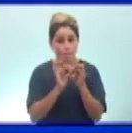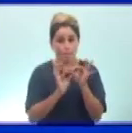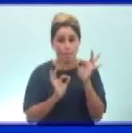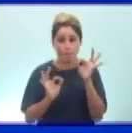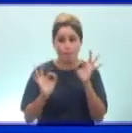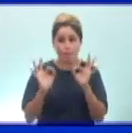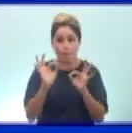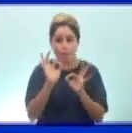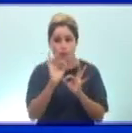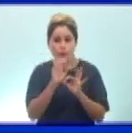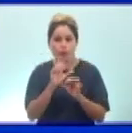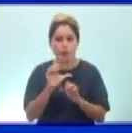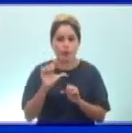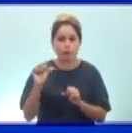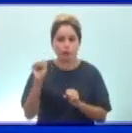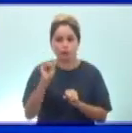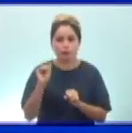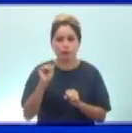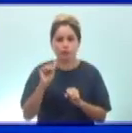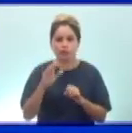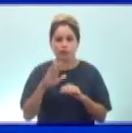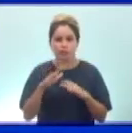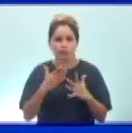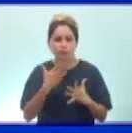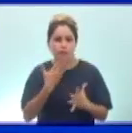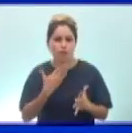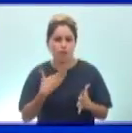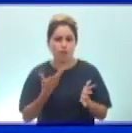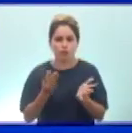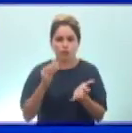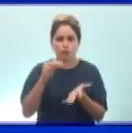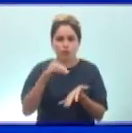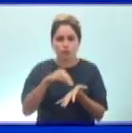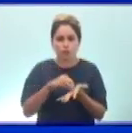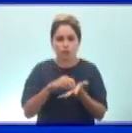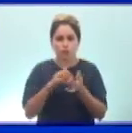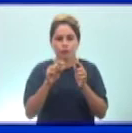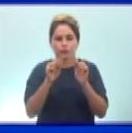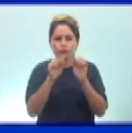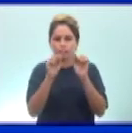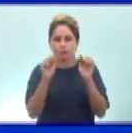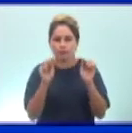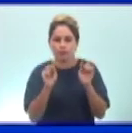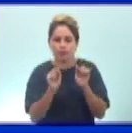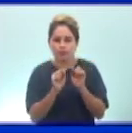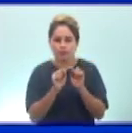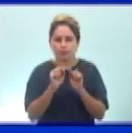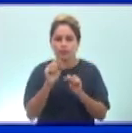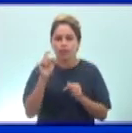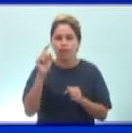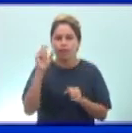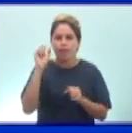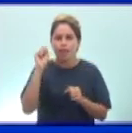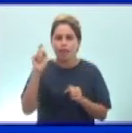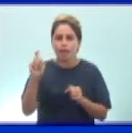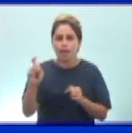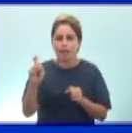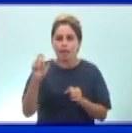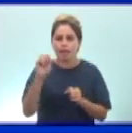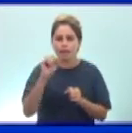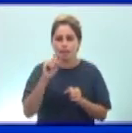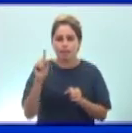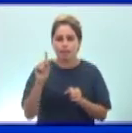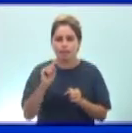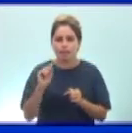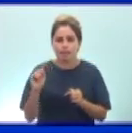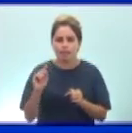S se representan en un eje ordenado de X, Y, Z, es un orbital esférico. Los orbitales del